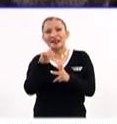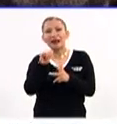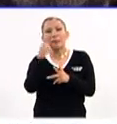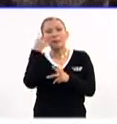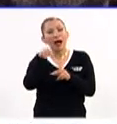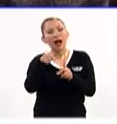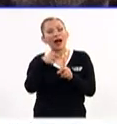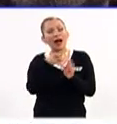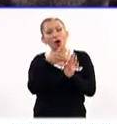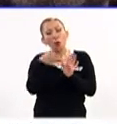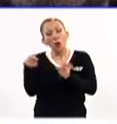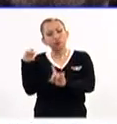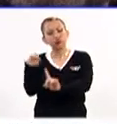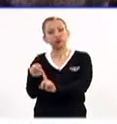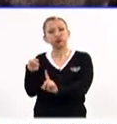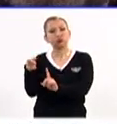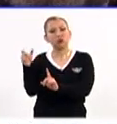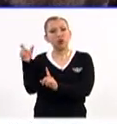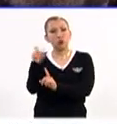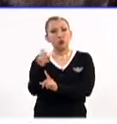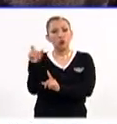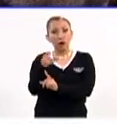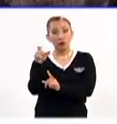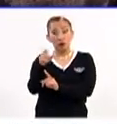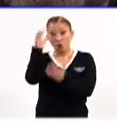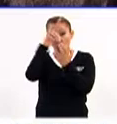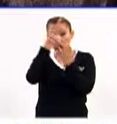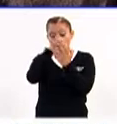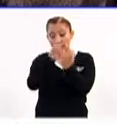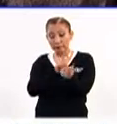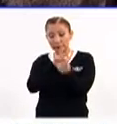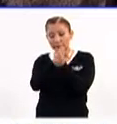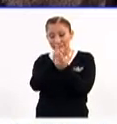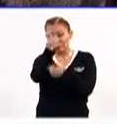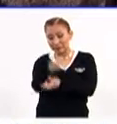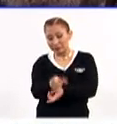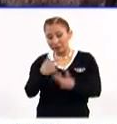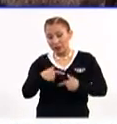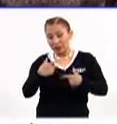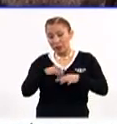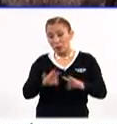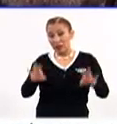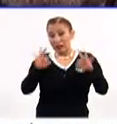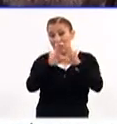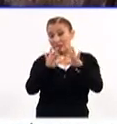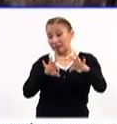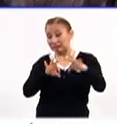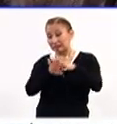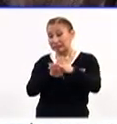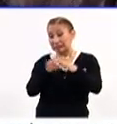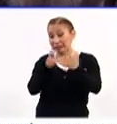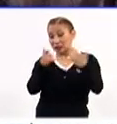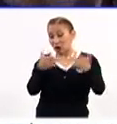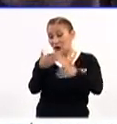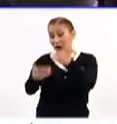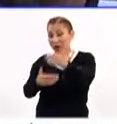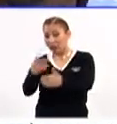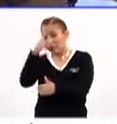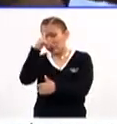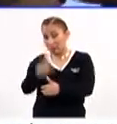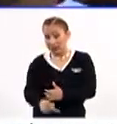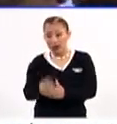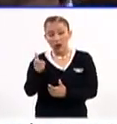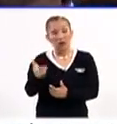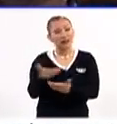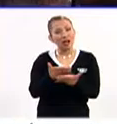al un punto donde Cortés se encontraría con un personaje que marcó definitivamente la historia de nuestro